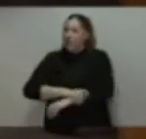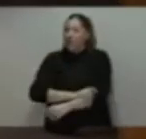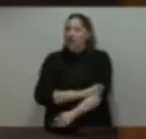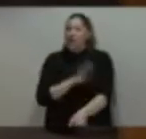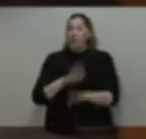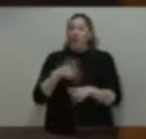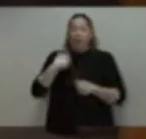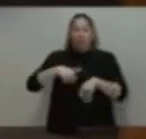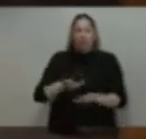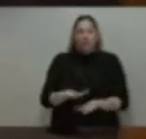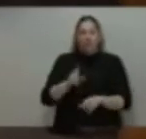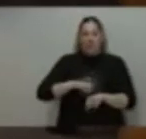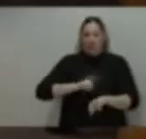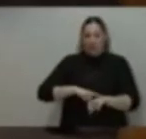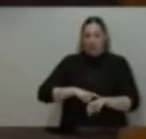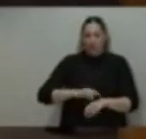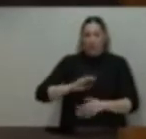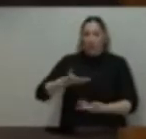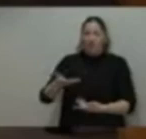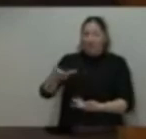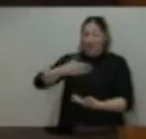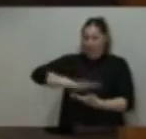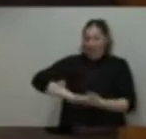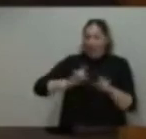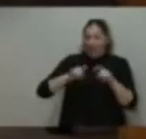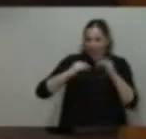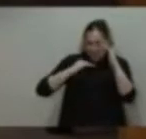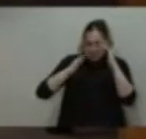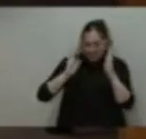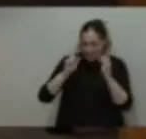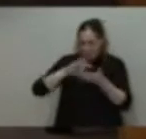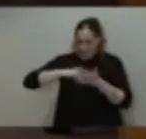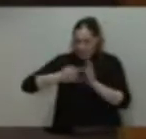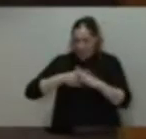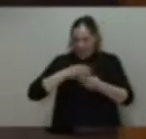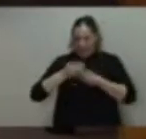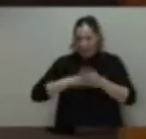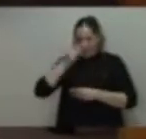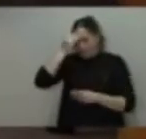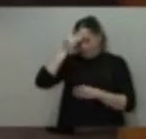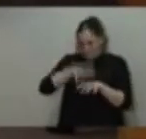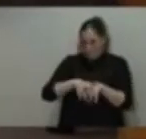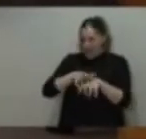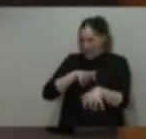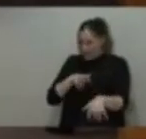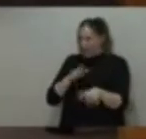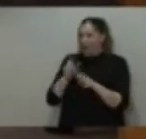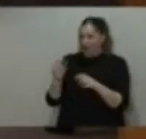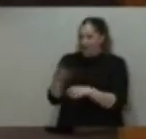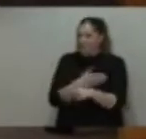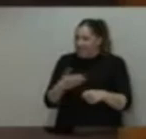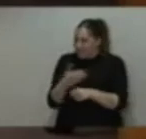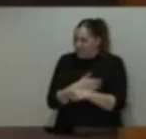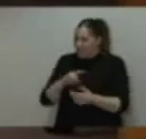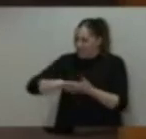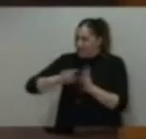sea un instante, bajar las tapas de los ordenadores y poder hacer un plan pensando en esa mayoría que es la que nos beneficia de los planes que tienen